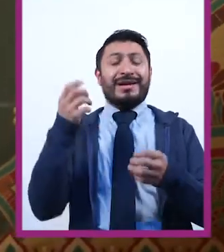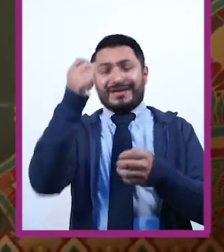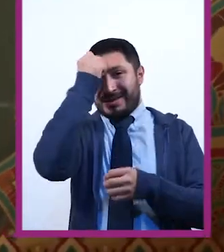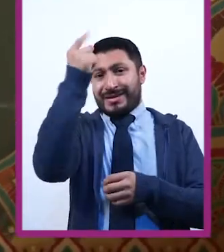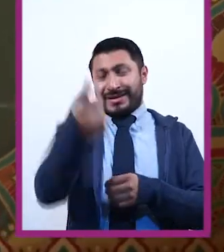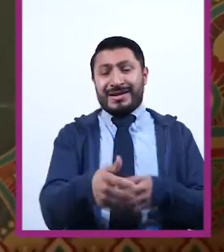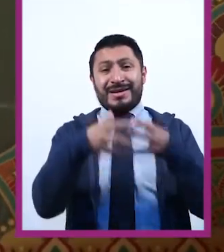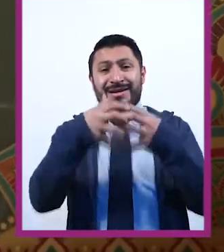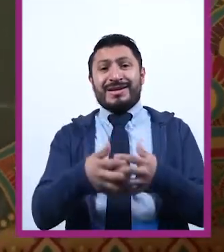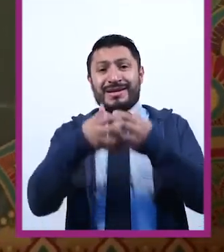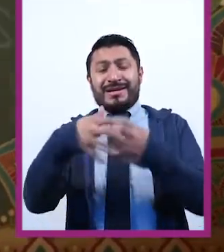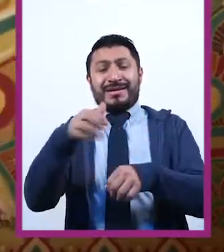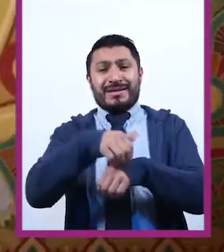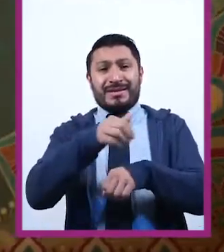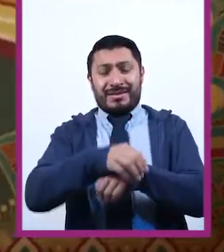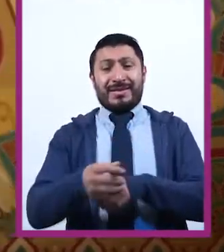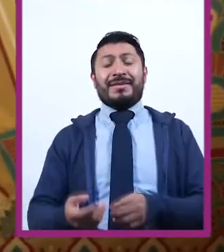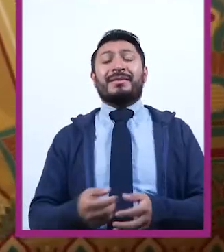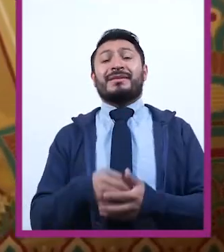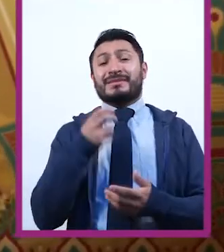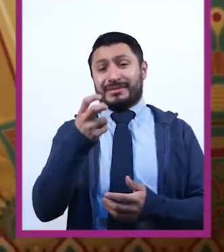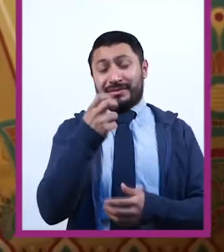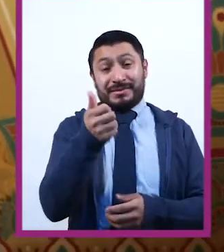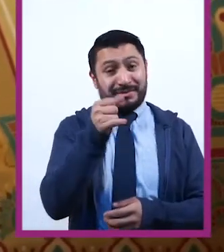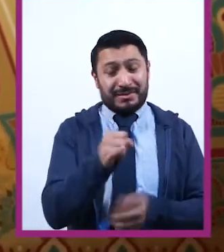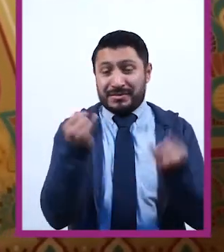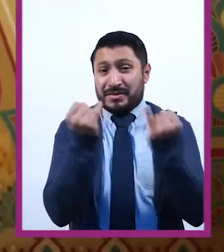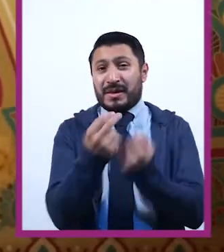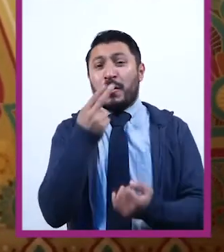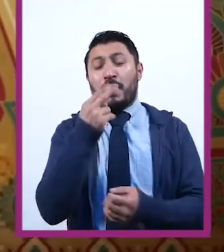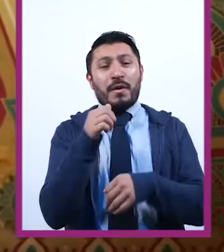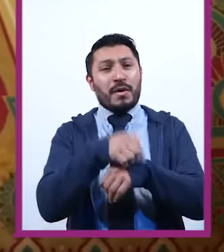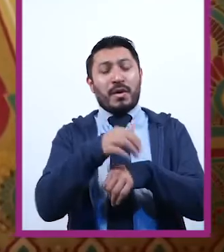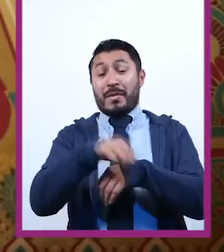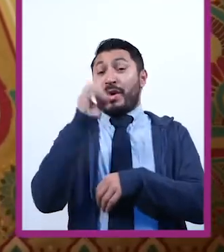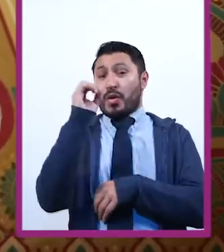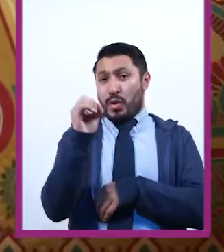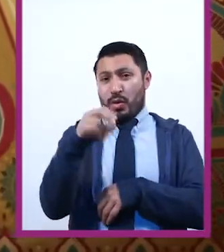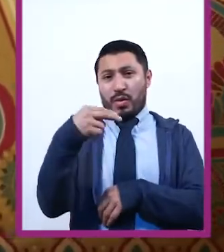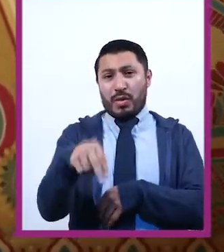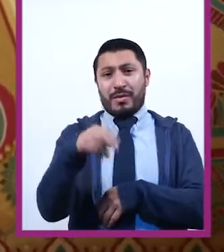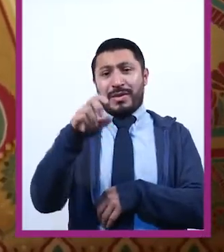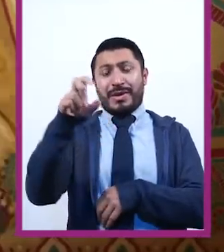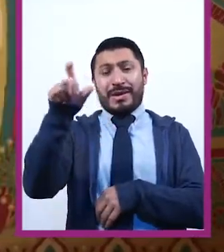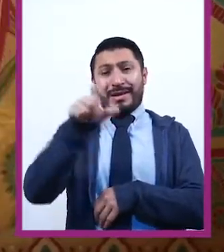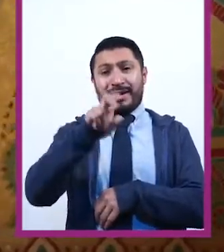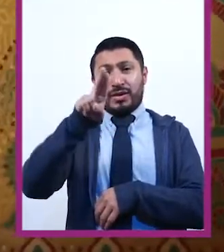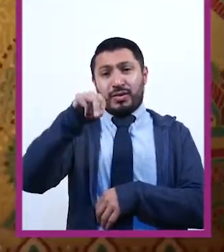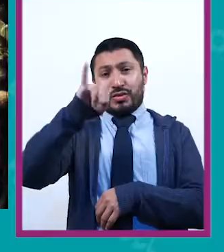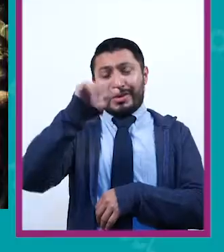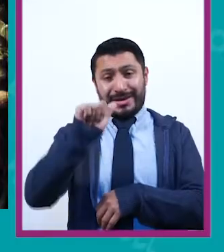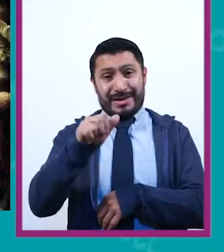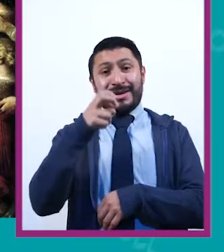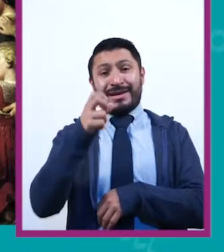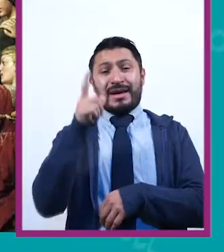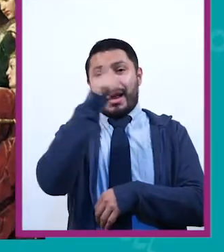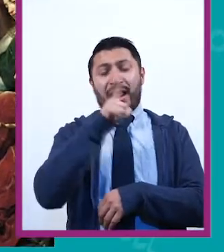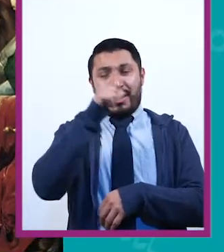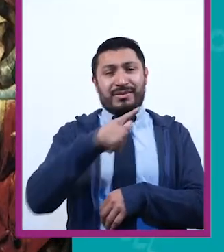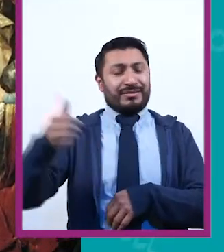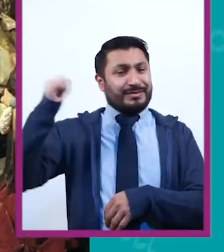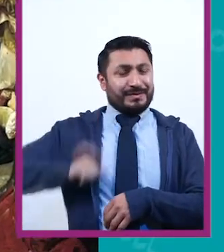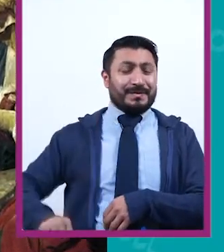debe a la cultura india el invento trascendental del sistema de numeración posicional, así como el empleo del número 0,